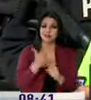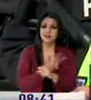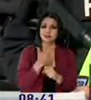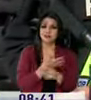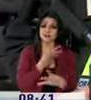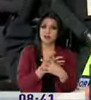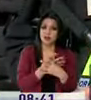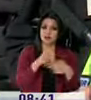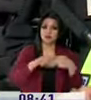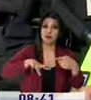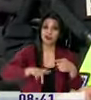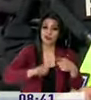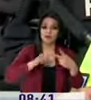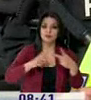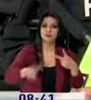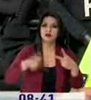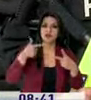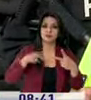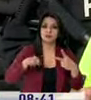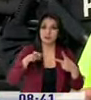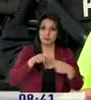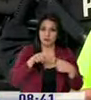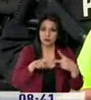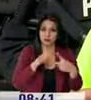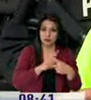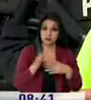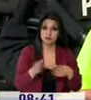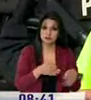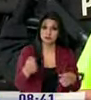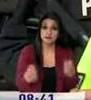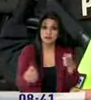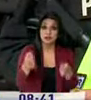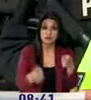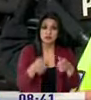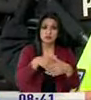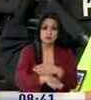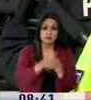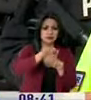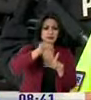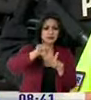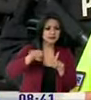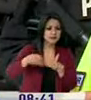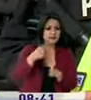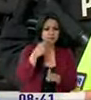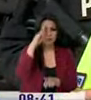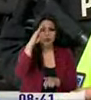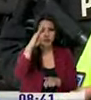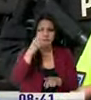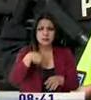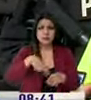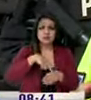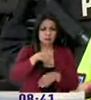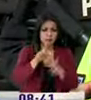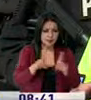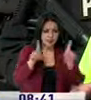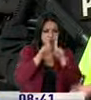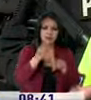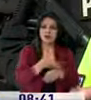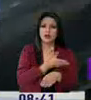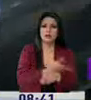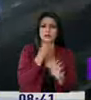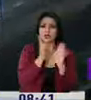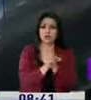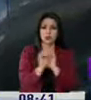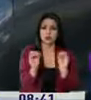tenencia ilegal de armas de fuego. Mientras que el vehículo Kia ya se le registró en el sistema de la Policía Nacional hasta el momento no presenta